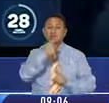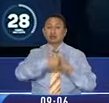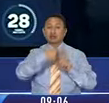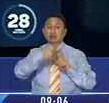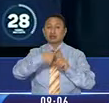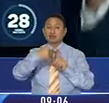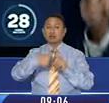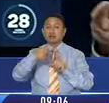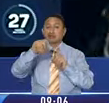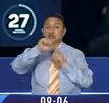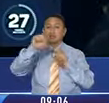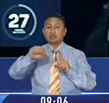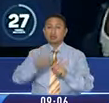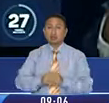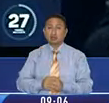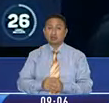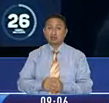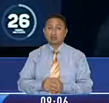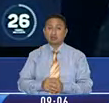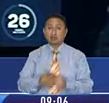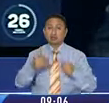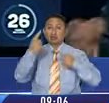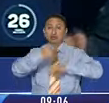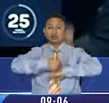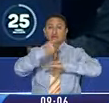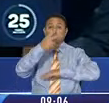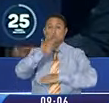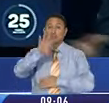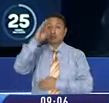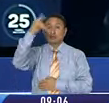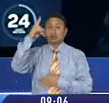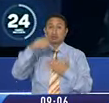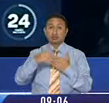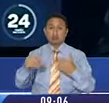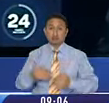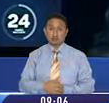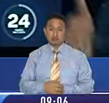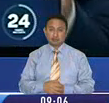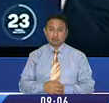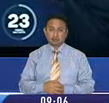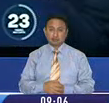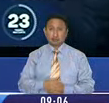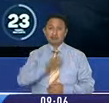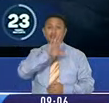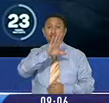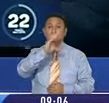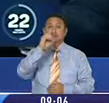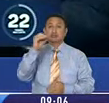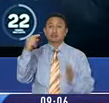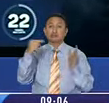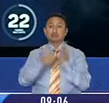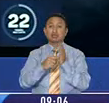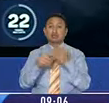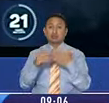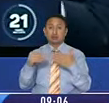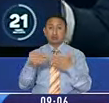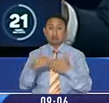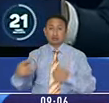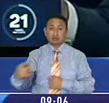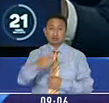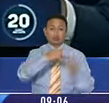arrendamiento al sistema de automatización de cobro. 4 millones de dólares. 500 mil dólares de tu